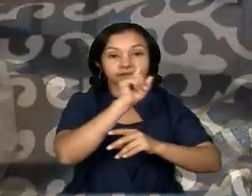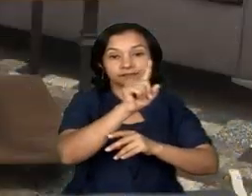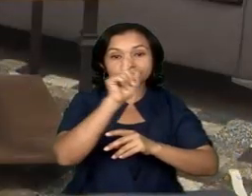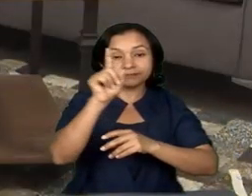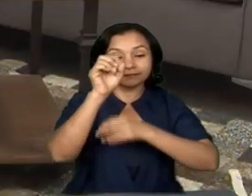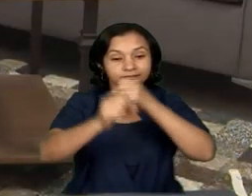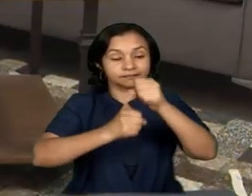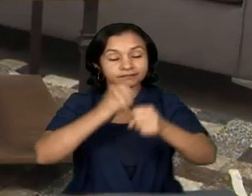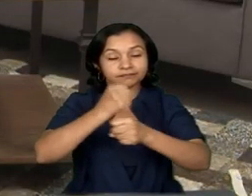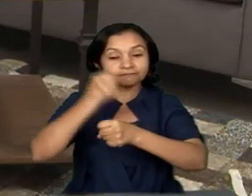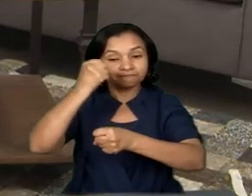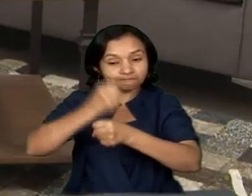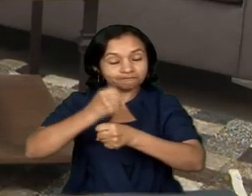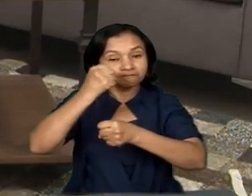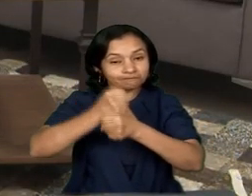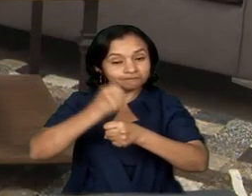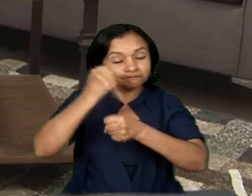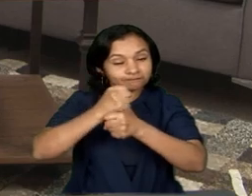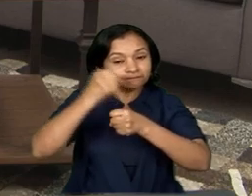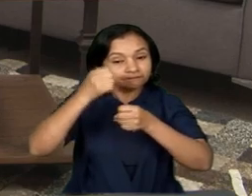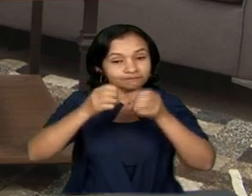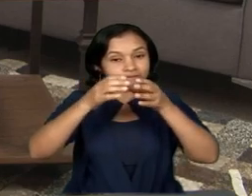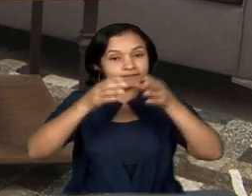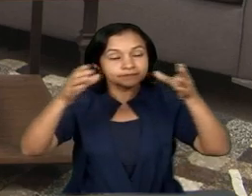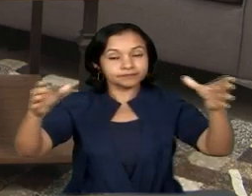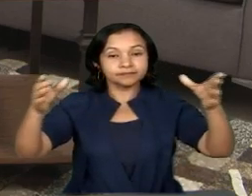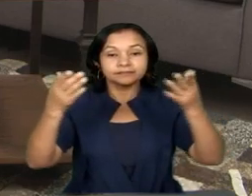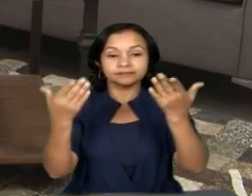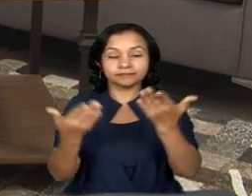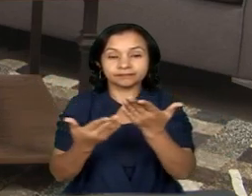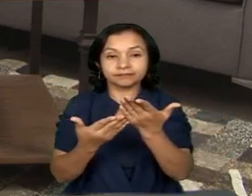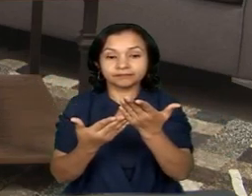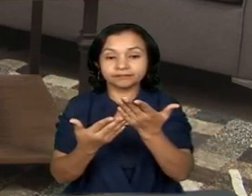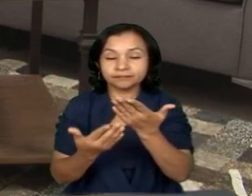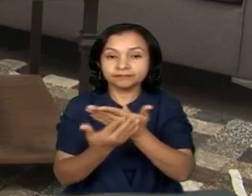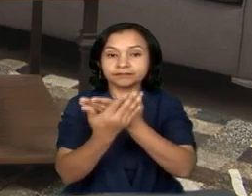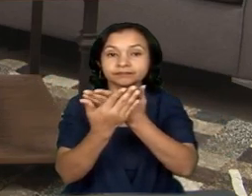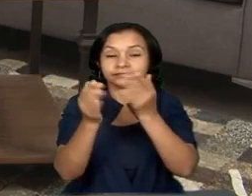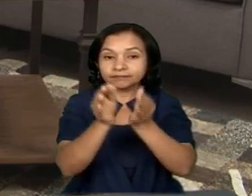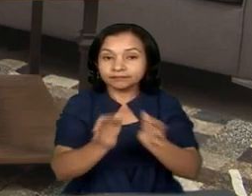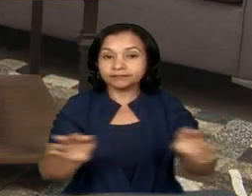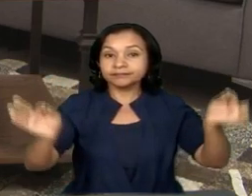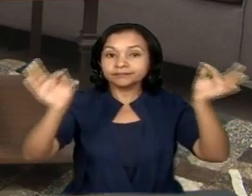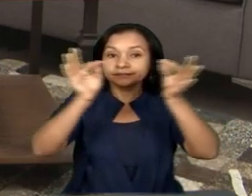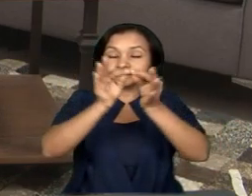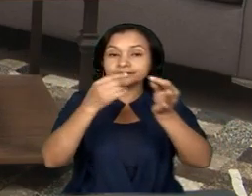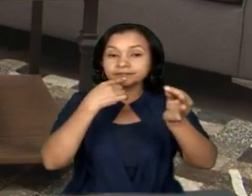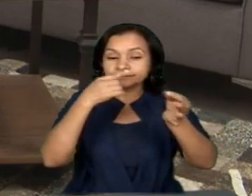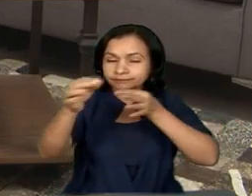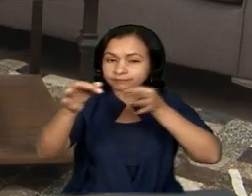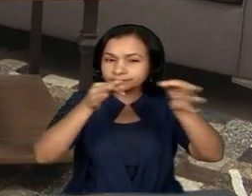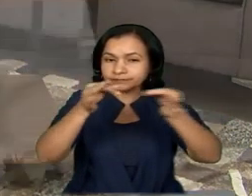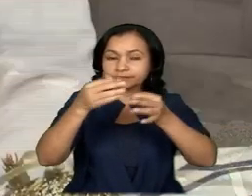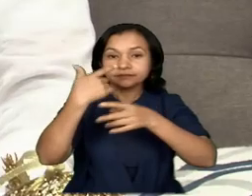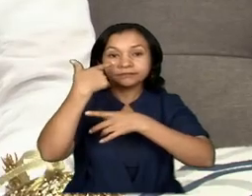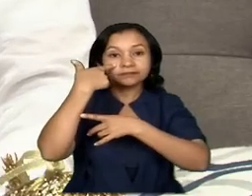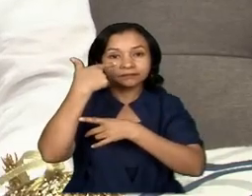acumulado. Así es. Siempre en tecnologías educativas es importante este año resaltar, subrayar,